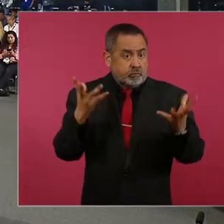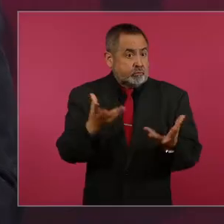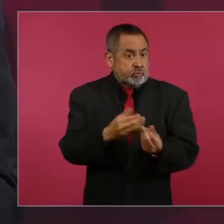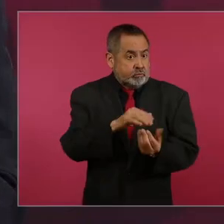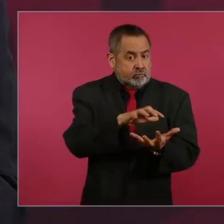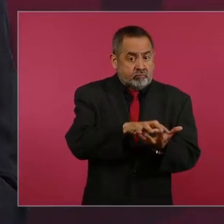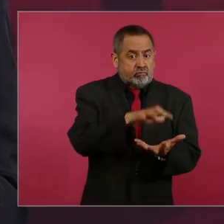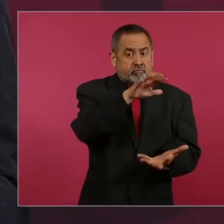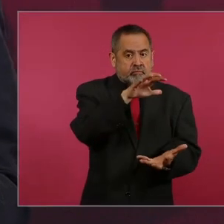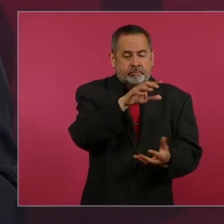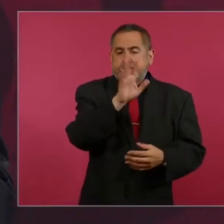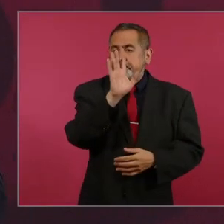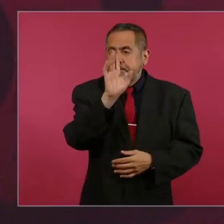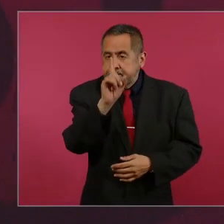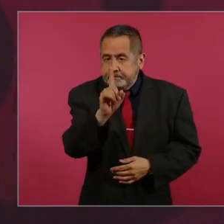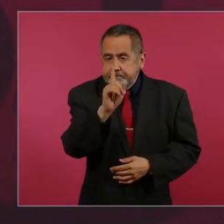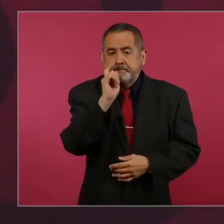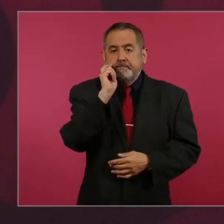que eso signifique